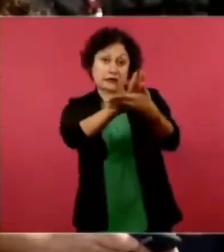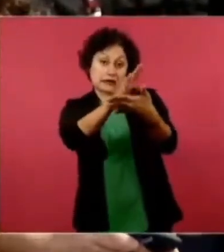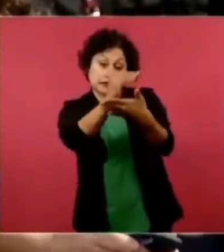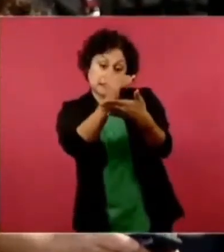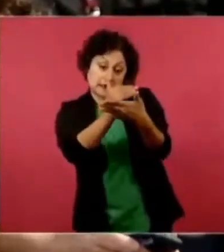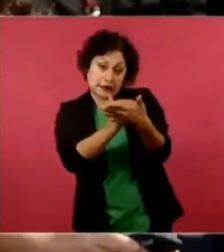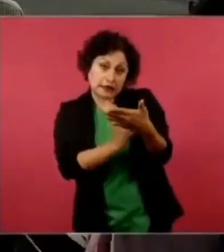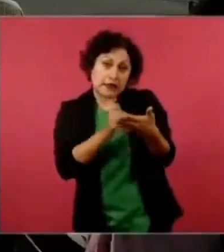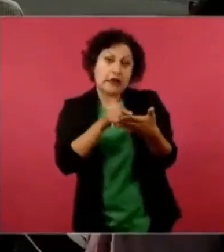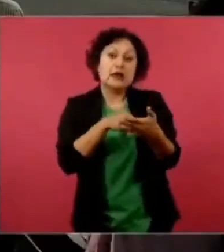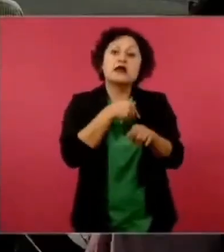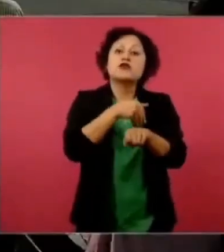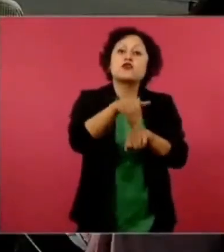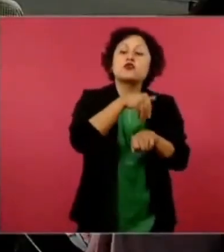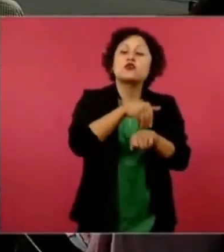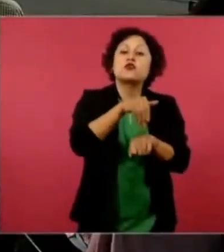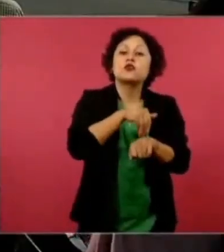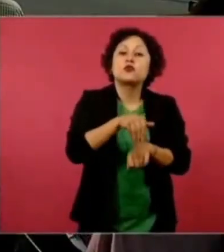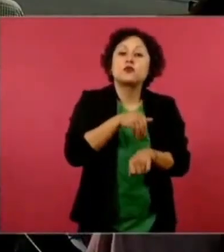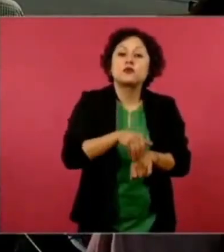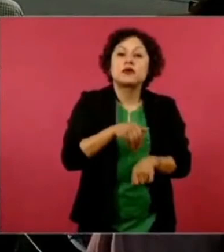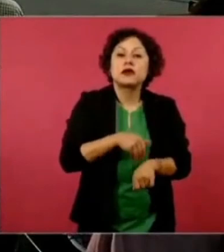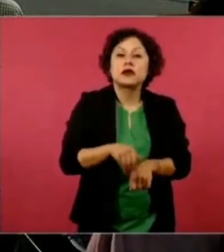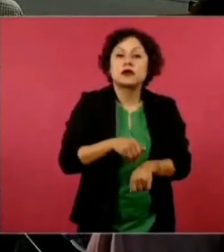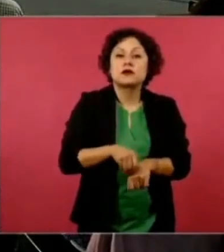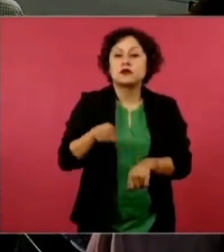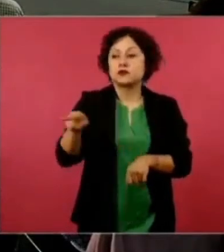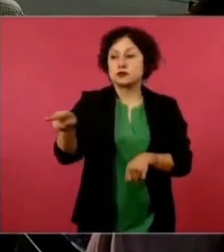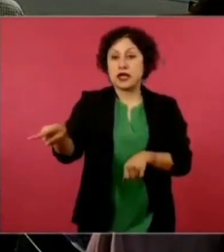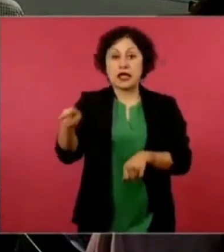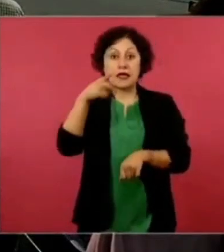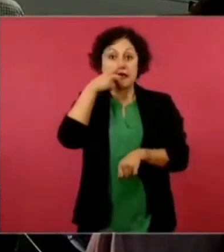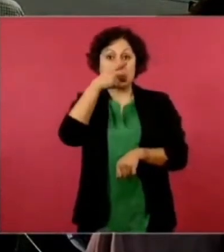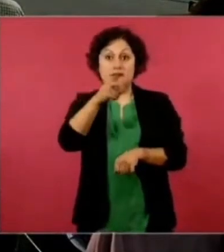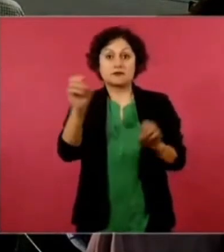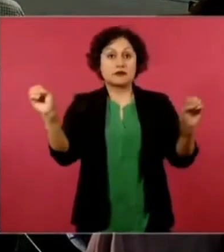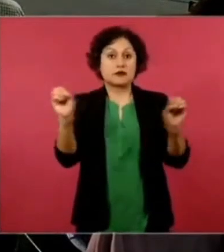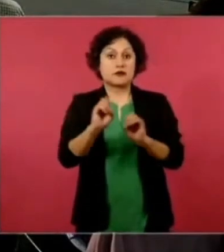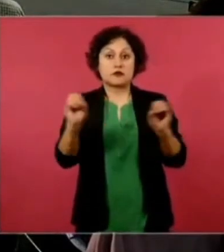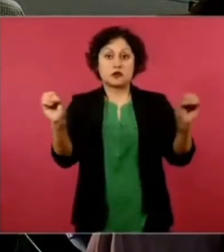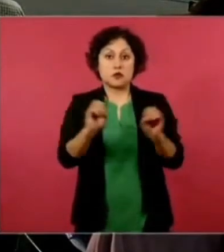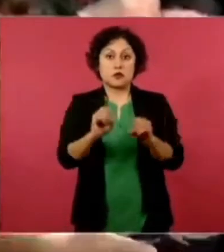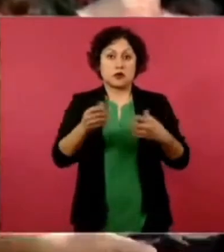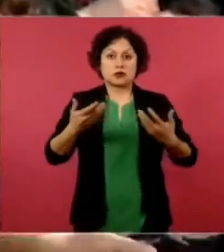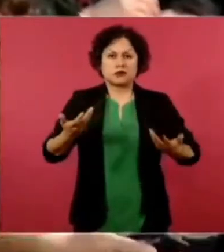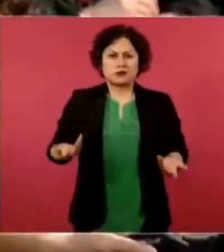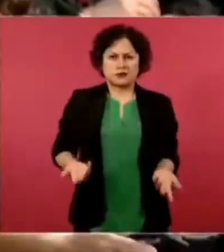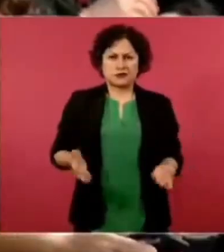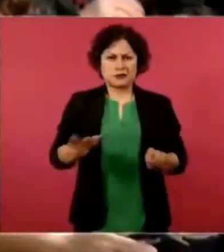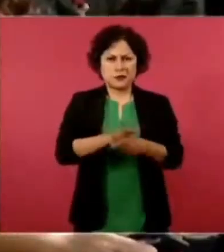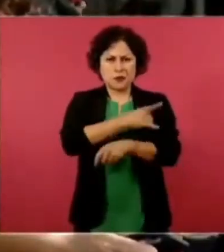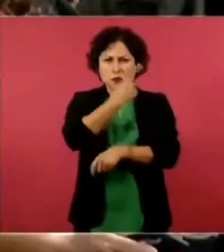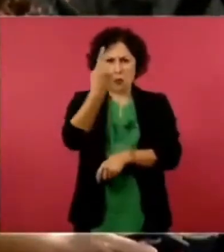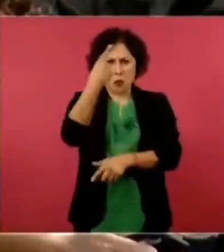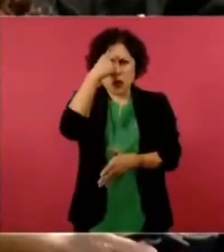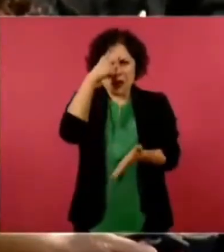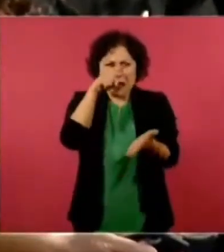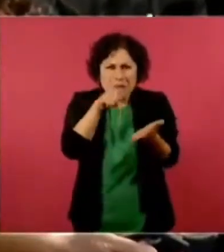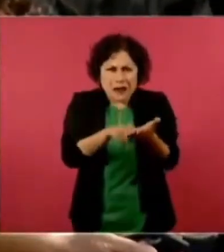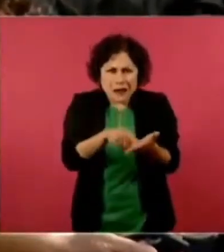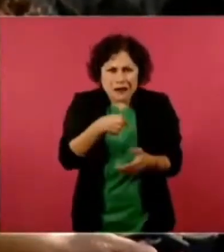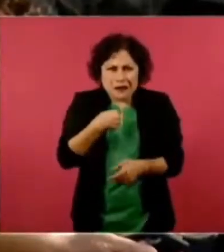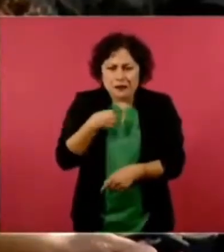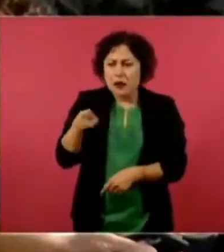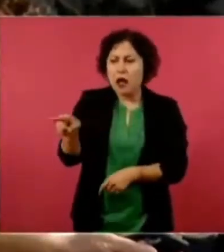los que supuestamente decía la Sedena que no existían. ¿Por qué le vamos a creer que ya entregó todo si está clarísimo que año